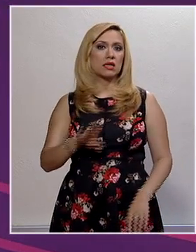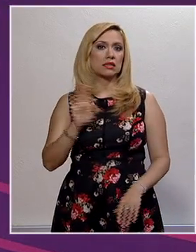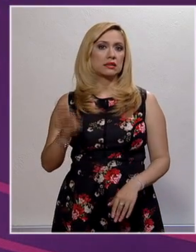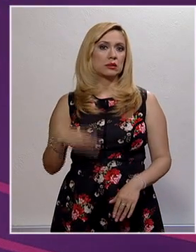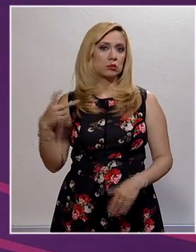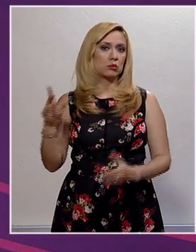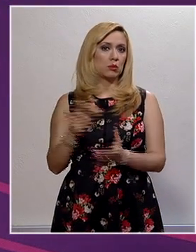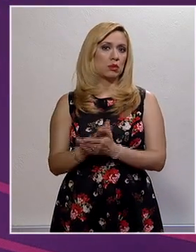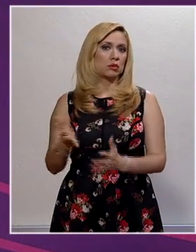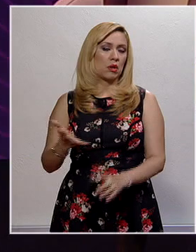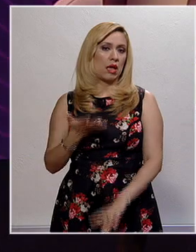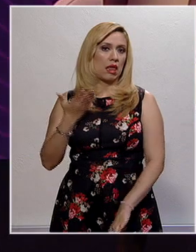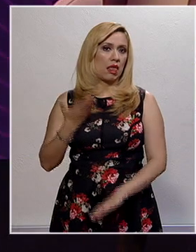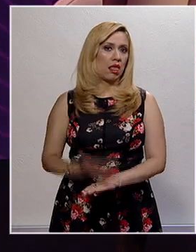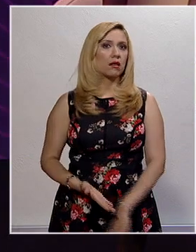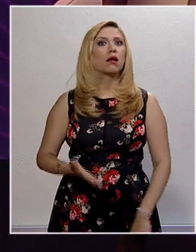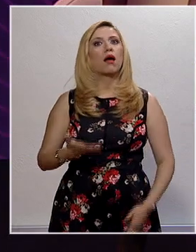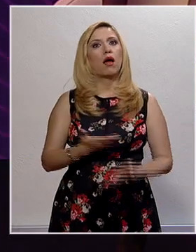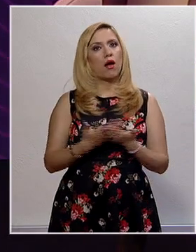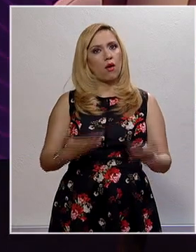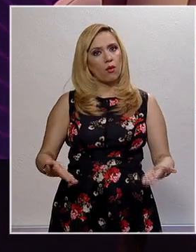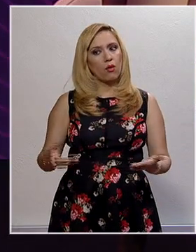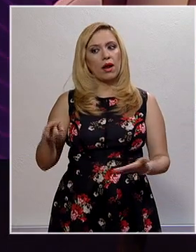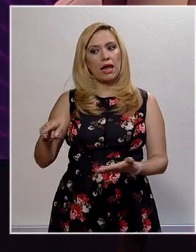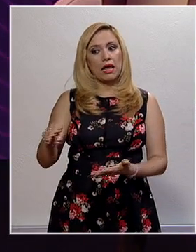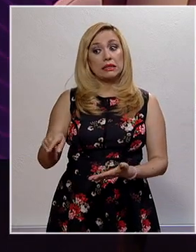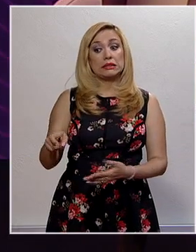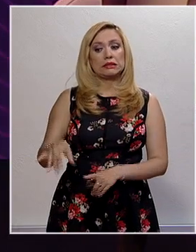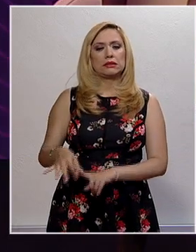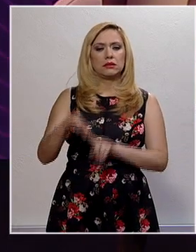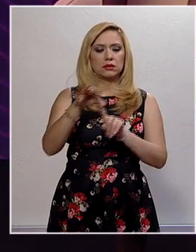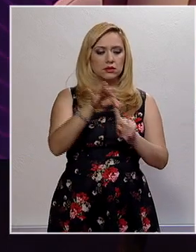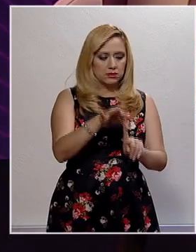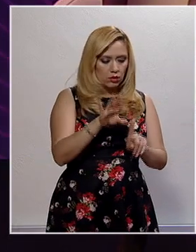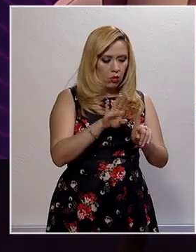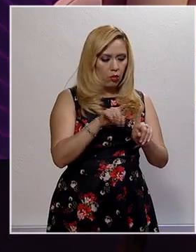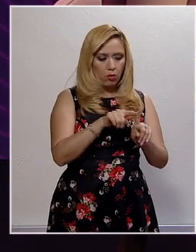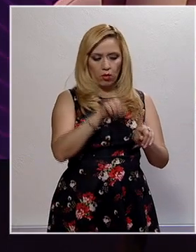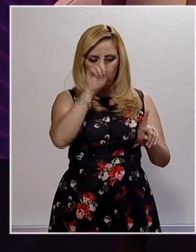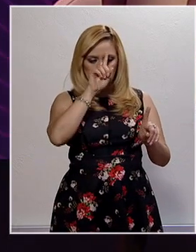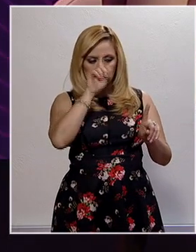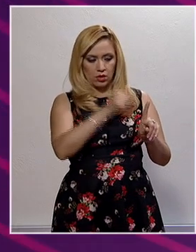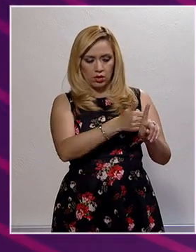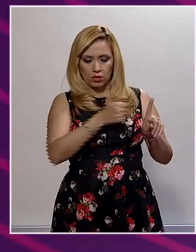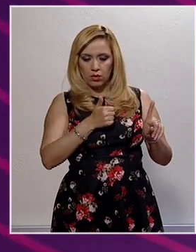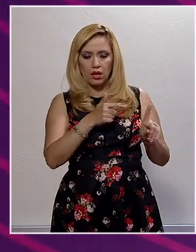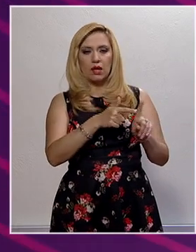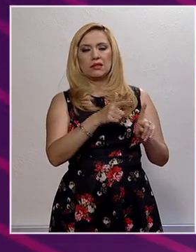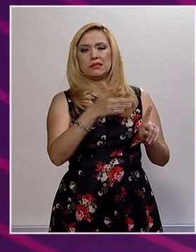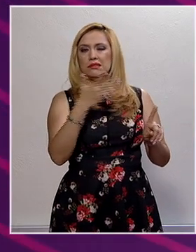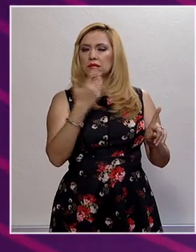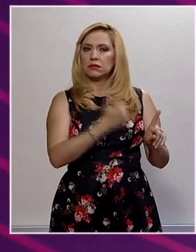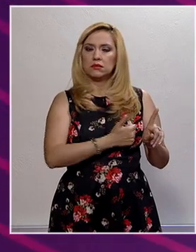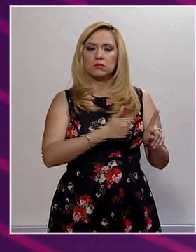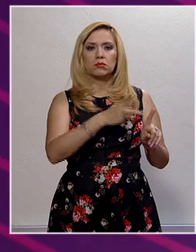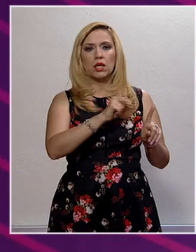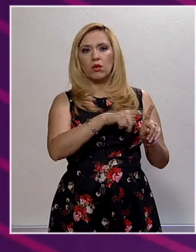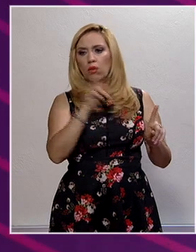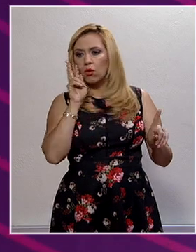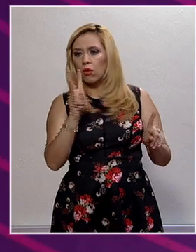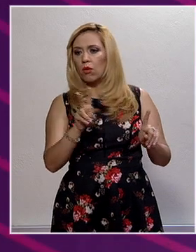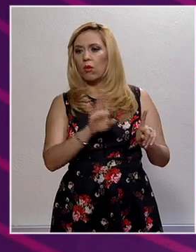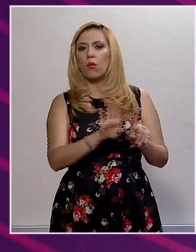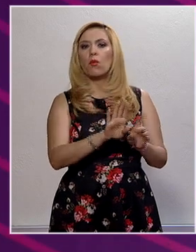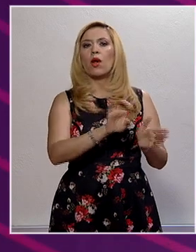de investigación para las procuradurías en caso de un feminicidio, que también es un caso que le tocó conocer a la Corte, y que en